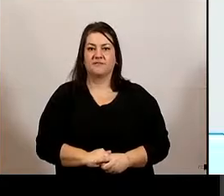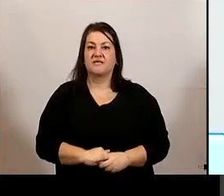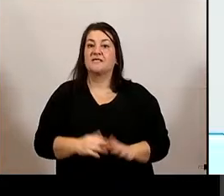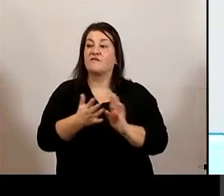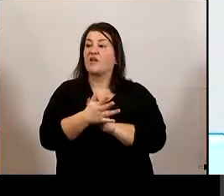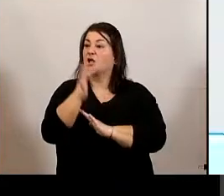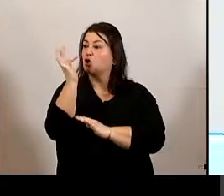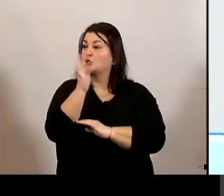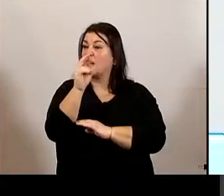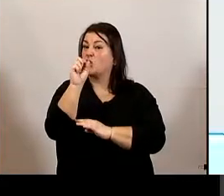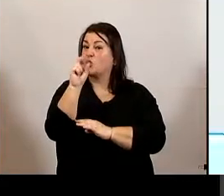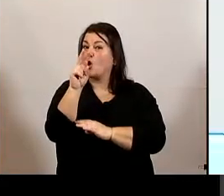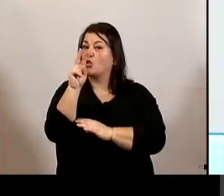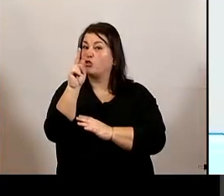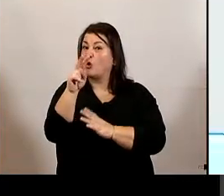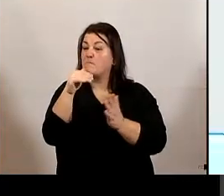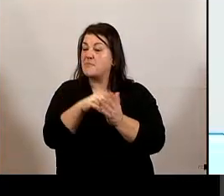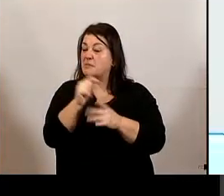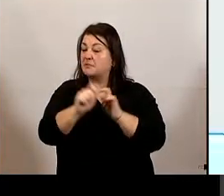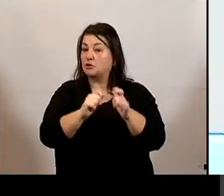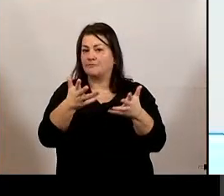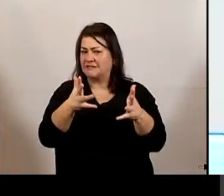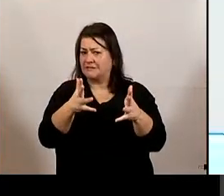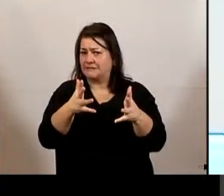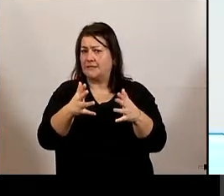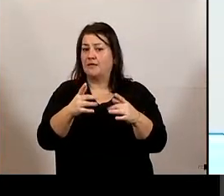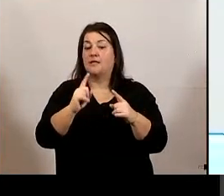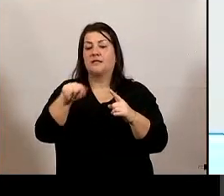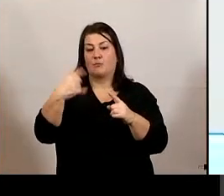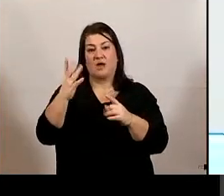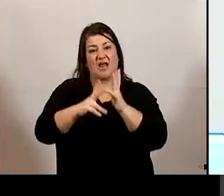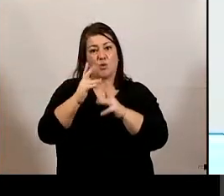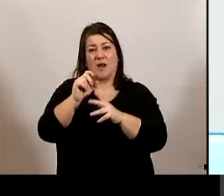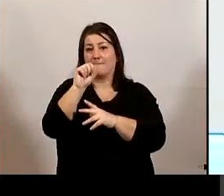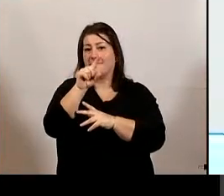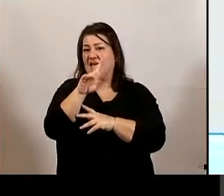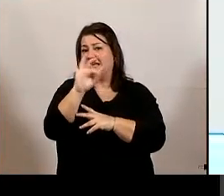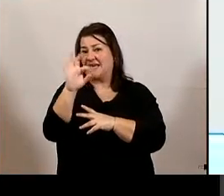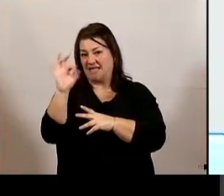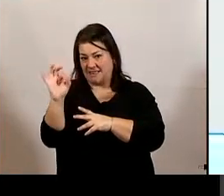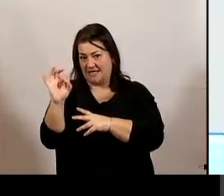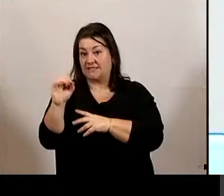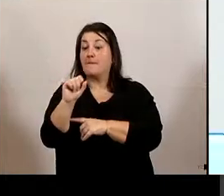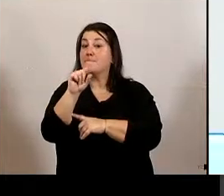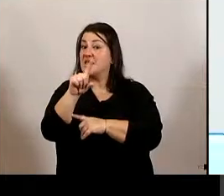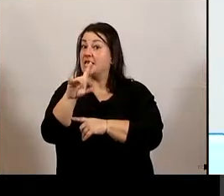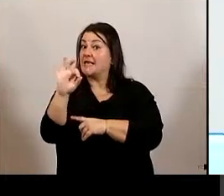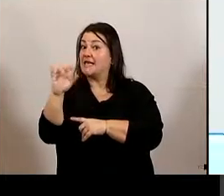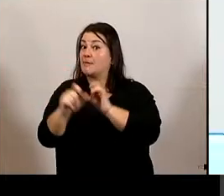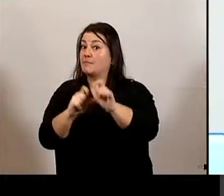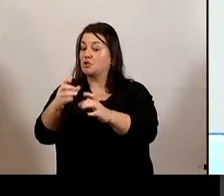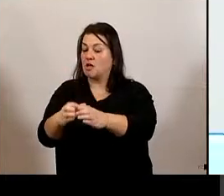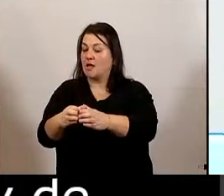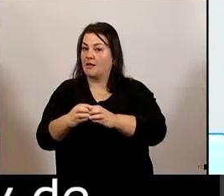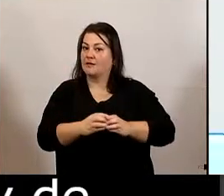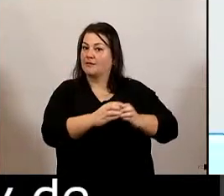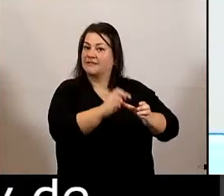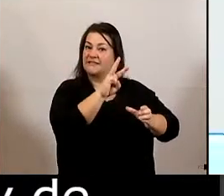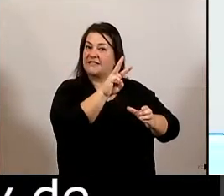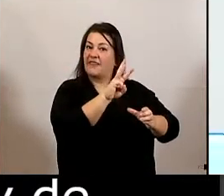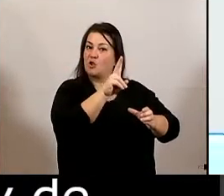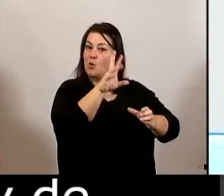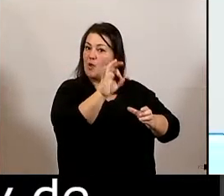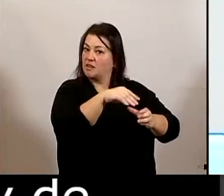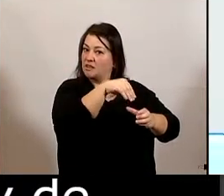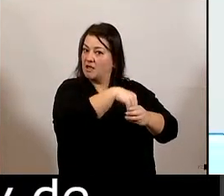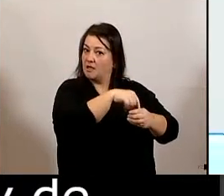son 2.000 y pico personas, luego lo sacarán unas 1.500 y de ellas los recoge la empresa 320 y el resto